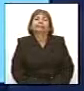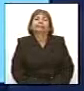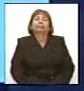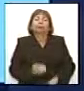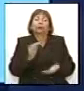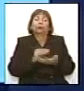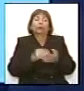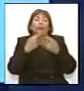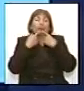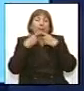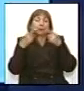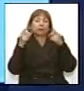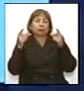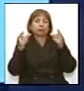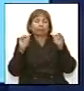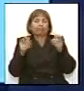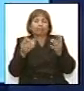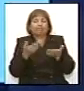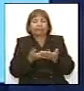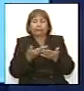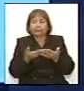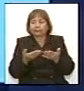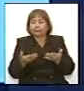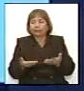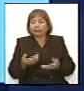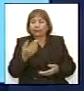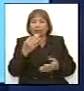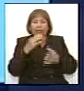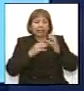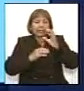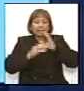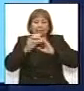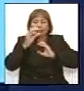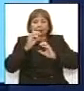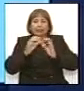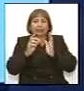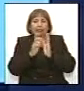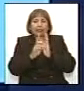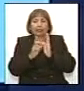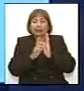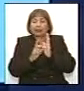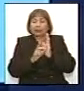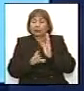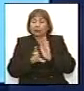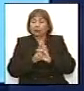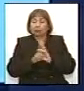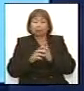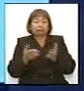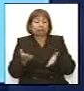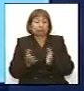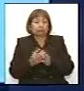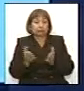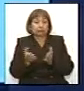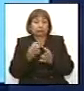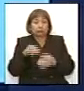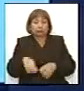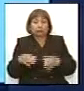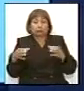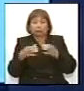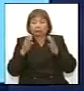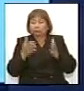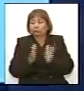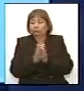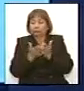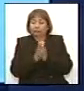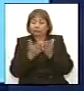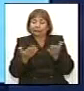Una nueva publicación cuyo contenido reúne las ciencias de la legislación fue presentado en el Congreso de la República. El libro